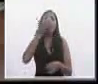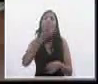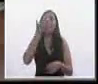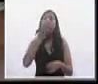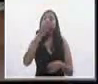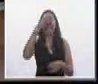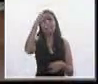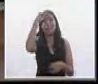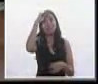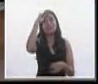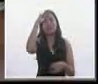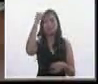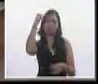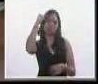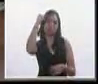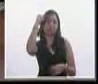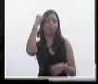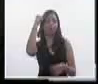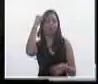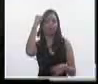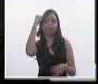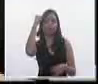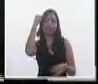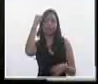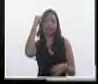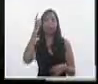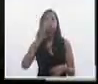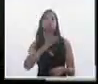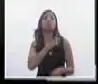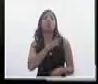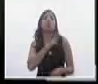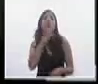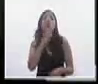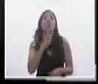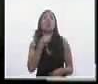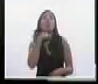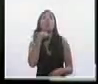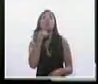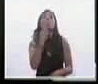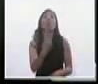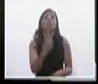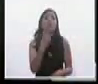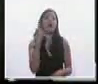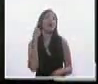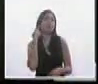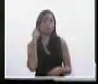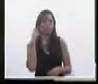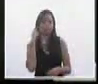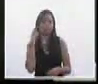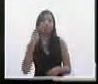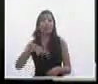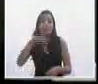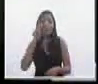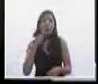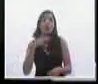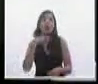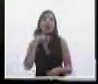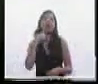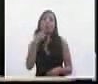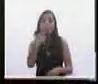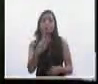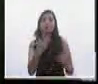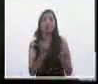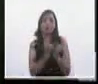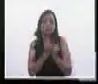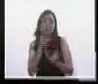desde el pensamiento dominante de que solamente las voces se escuchan pero las voces también se ven y se sienten